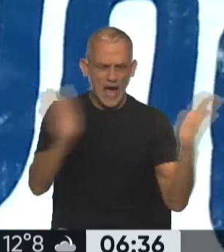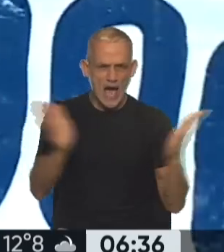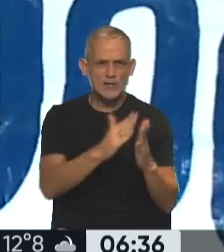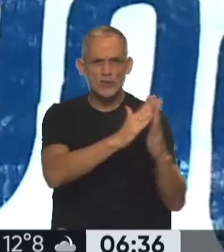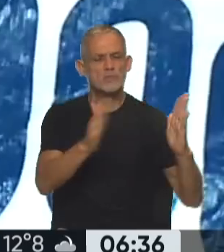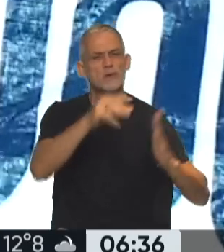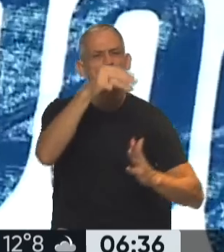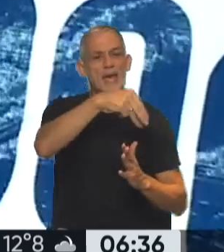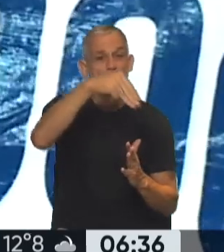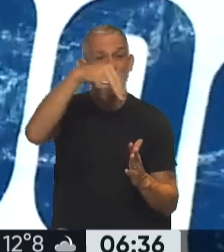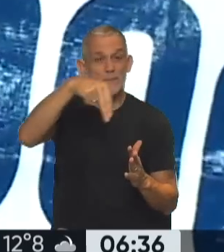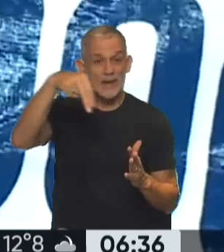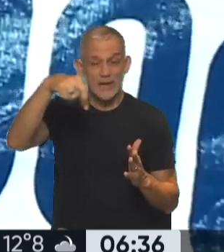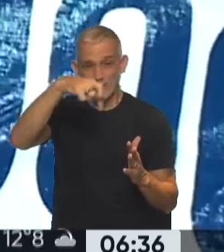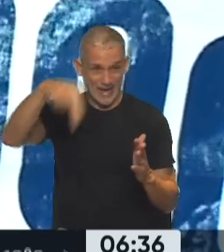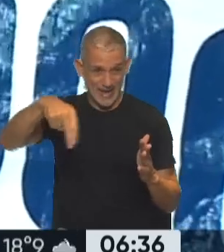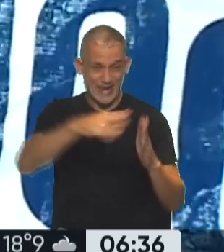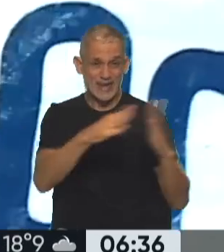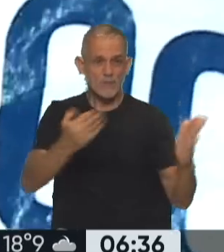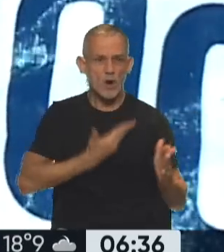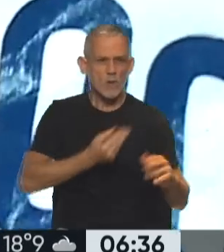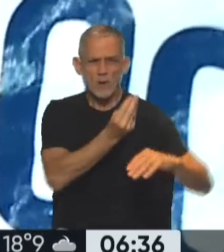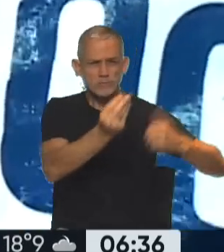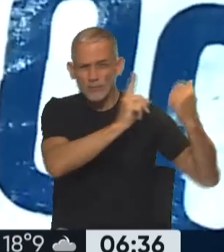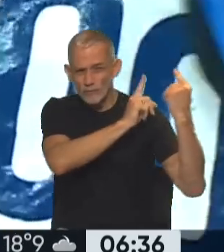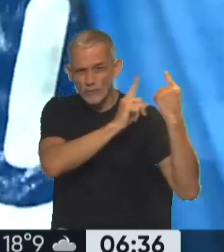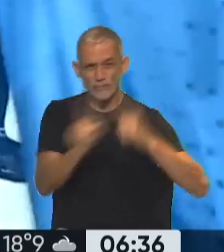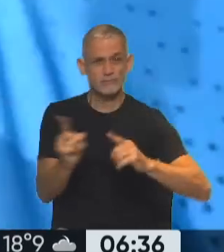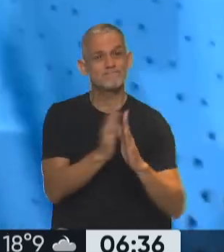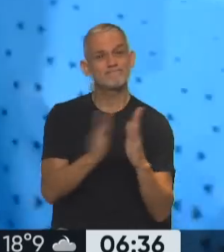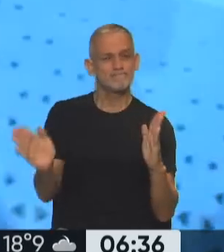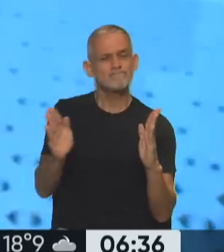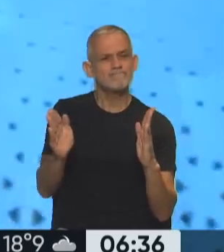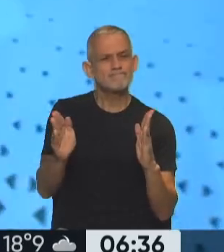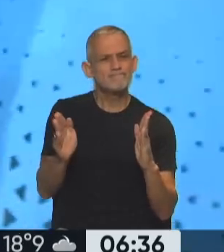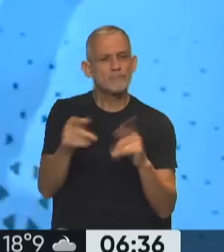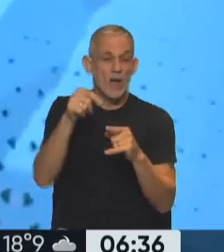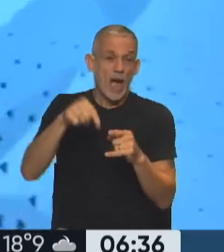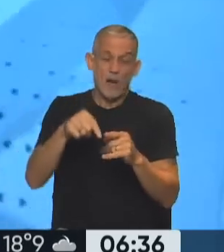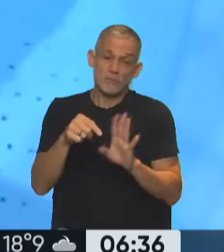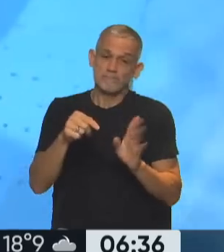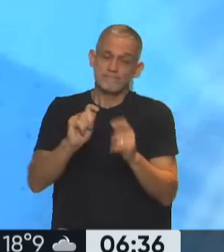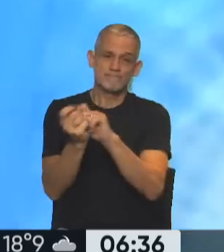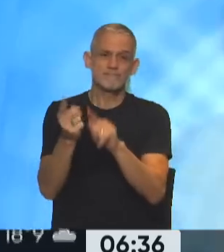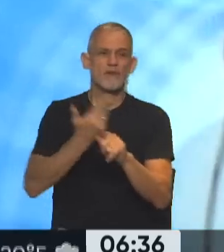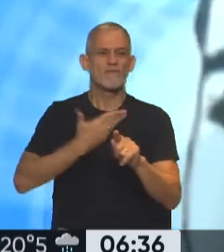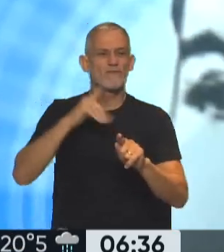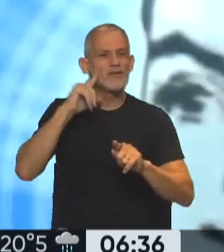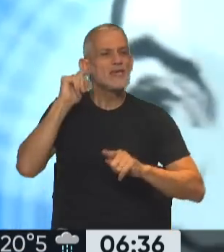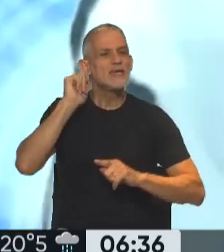donde estuvo a cargo de la gobernación del Movimiento Popular Neuquino, esta vez Rolando